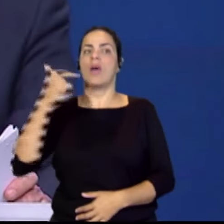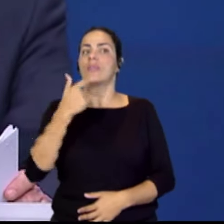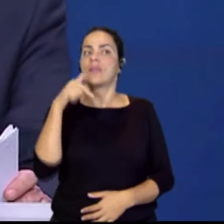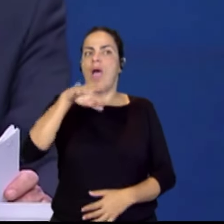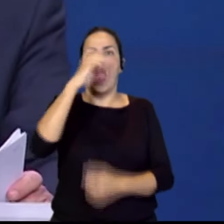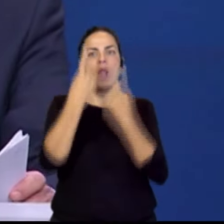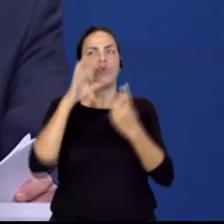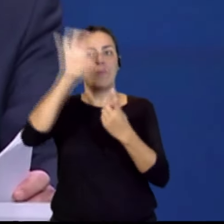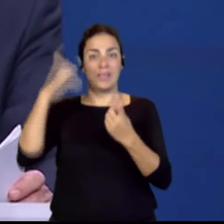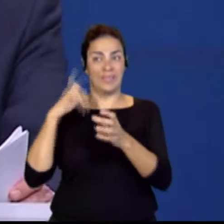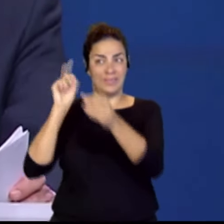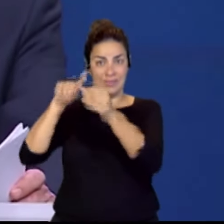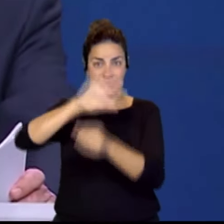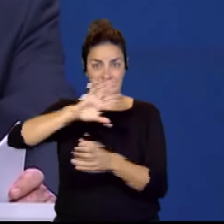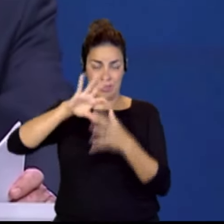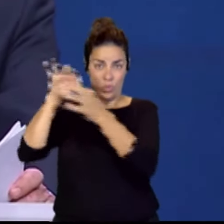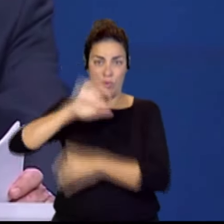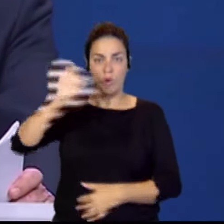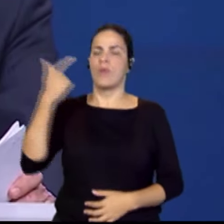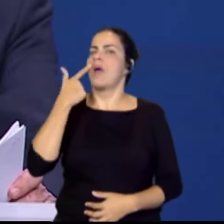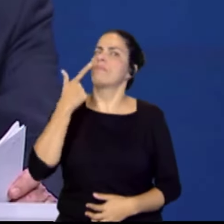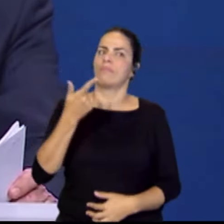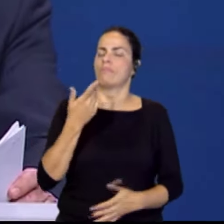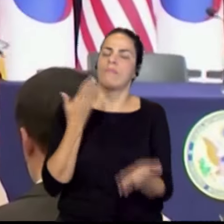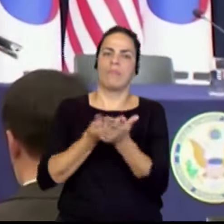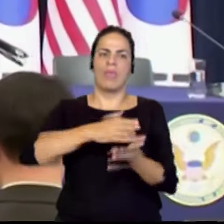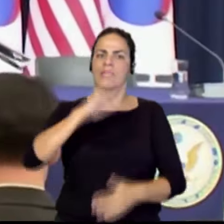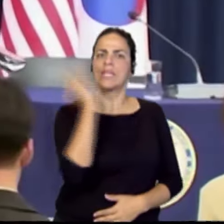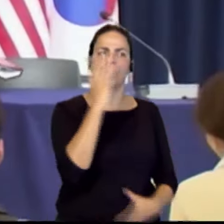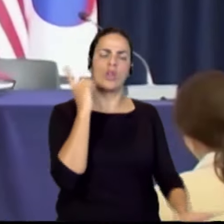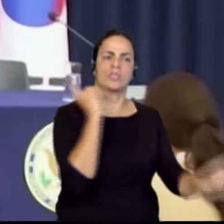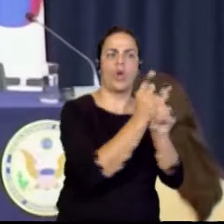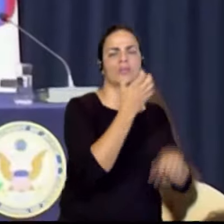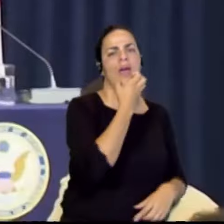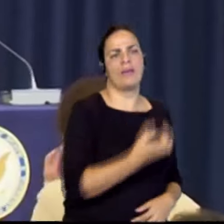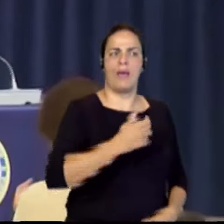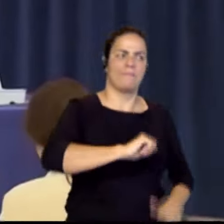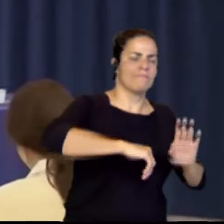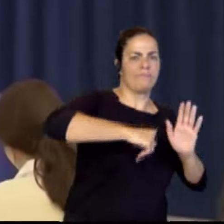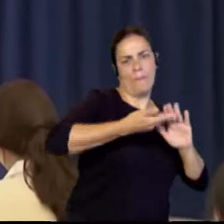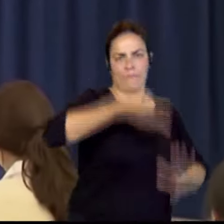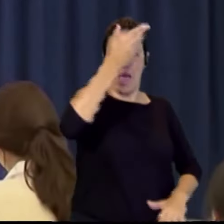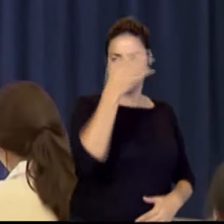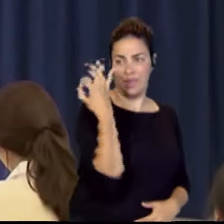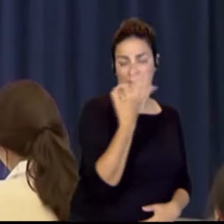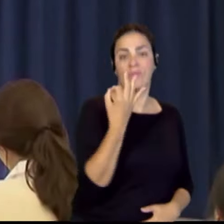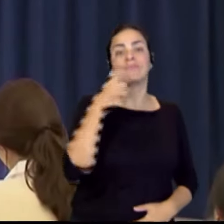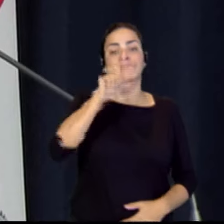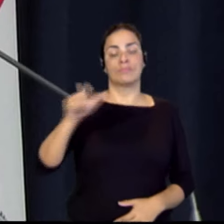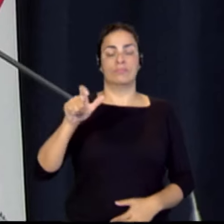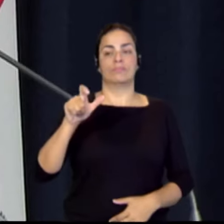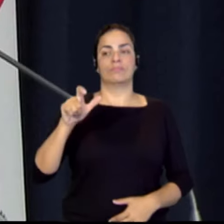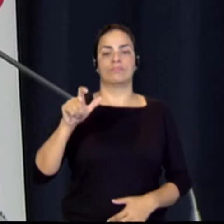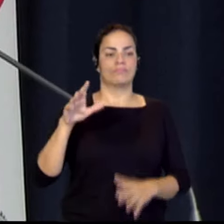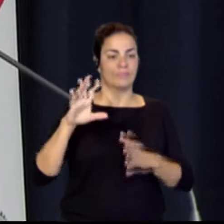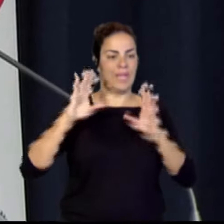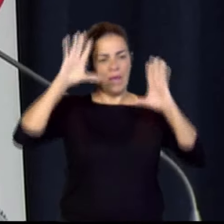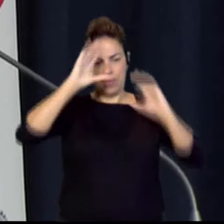unión han pedido que se amplíen las sanciones contra Irán por su parte la embajadora norteamericana de las Naciones Unidas linda Thomas